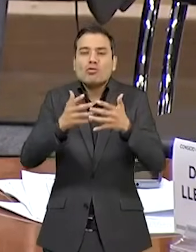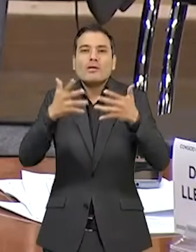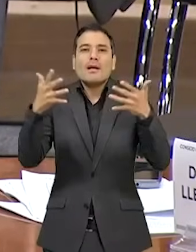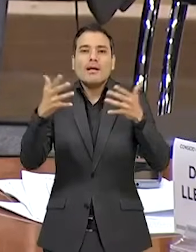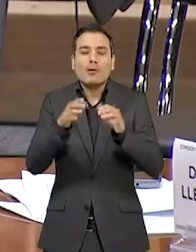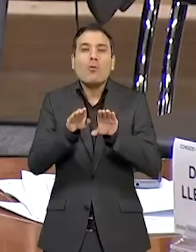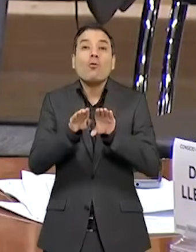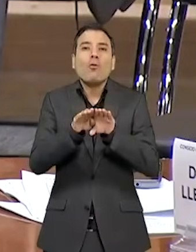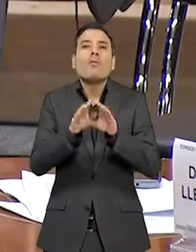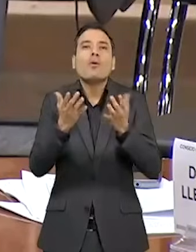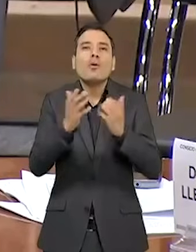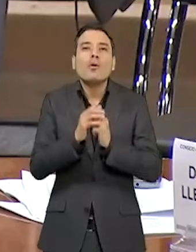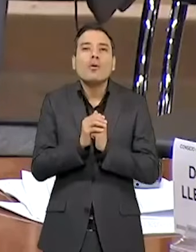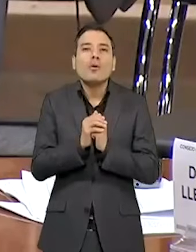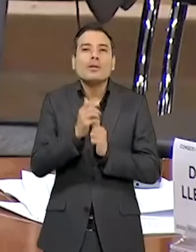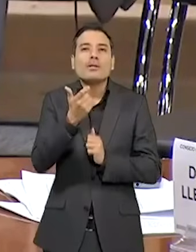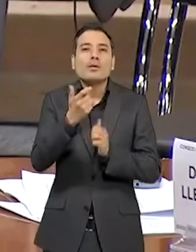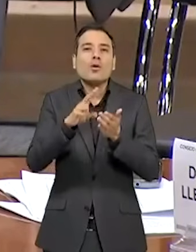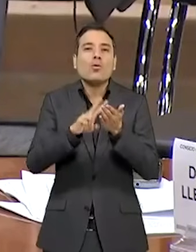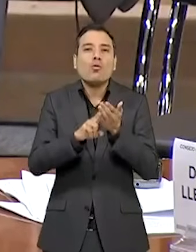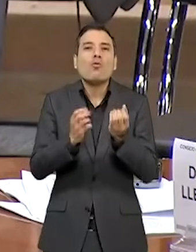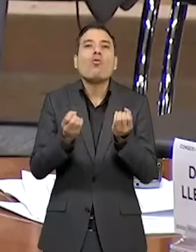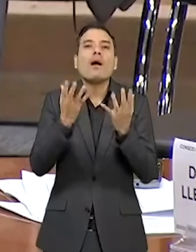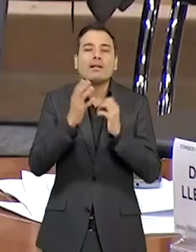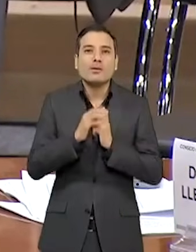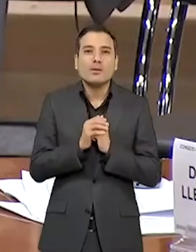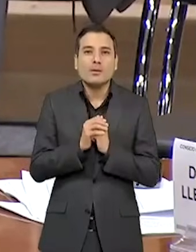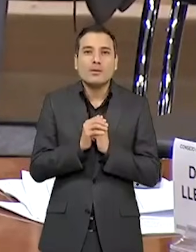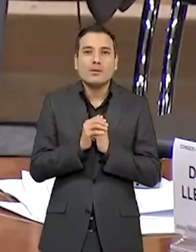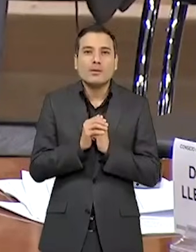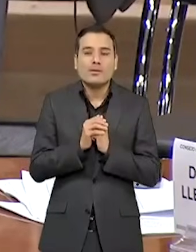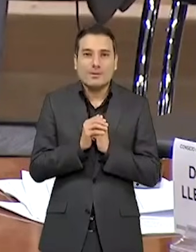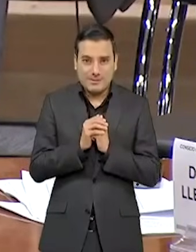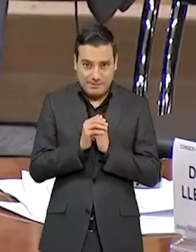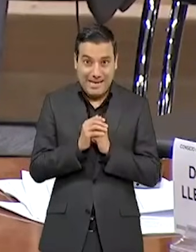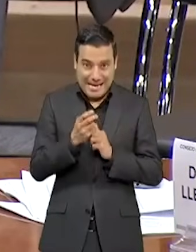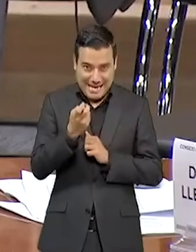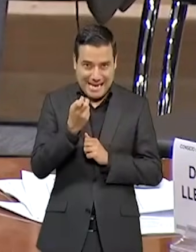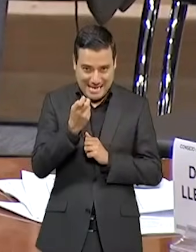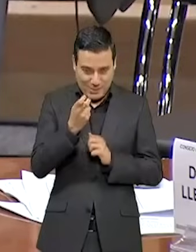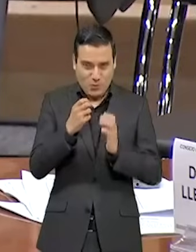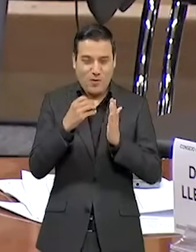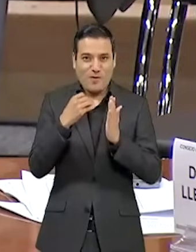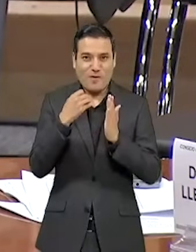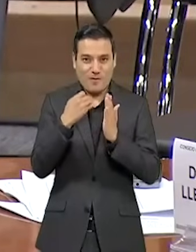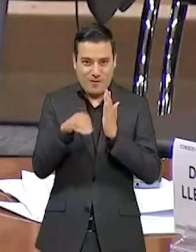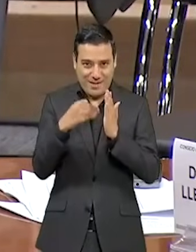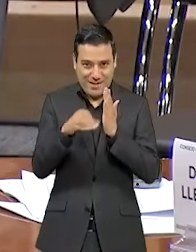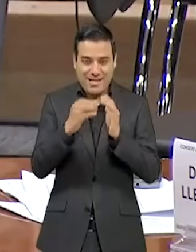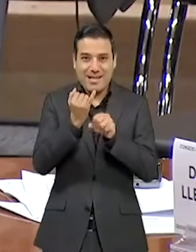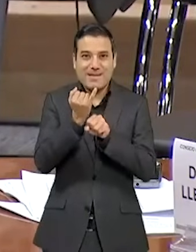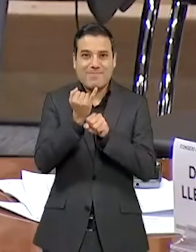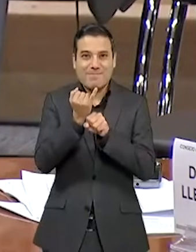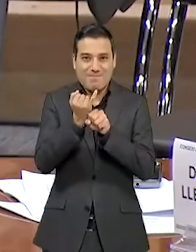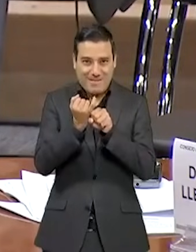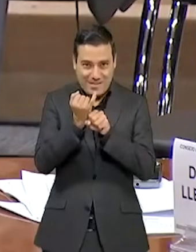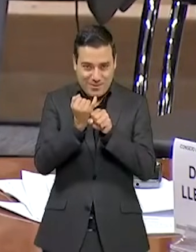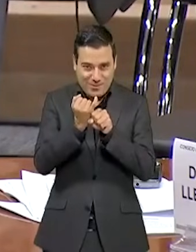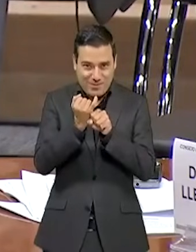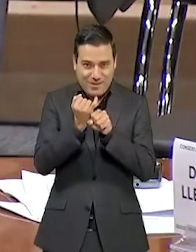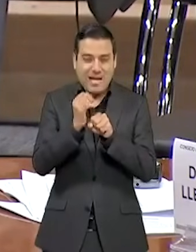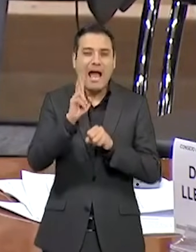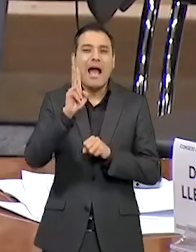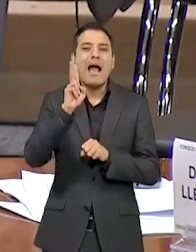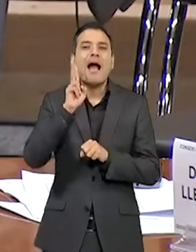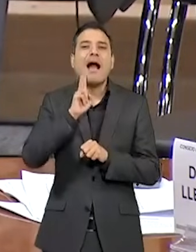¿Cuánto cuesta que viva ahí? A eso lo exhorto también, a que juntos hagamos una petición